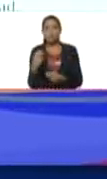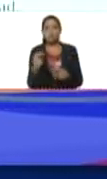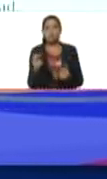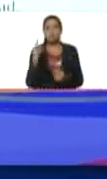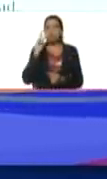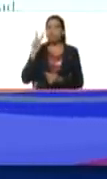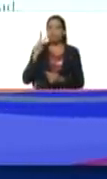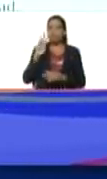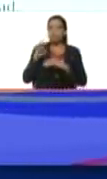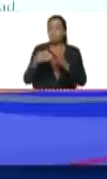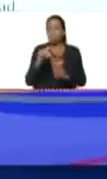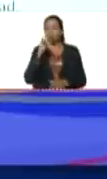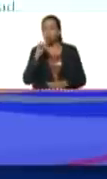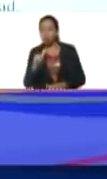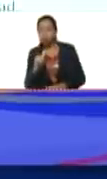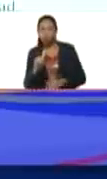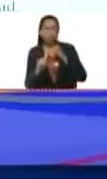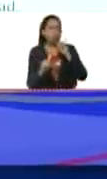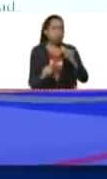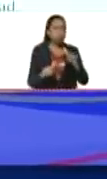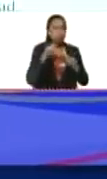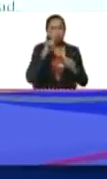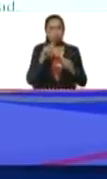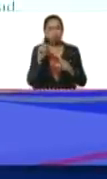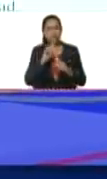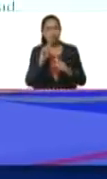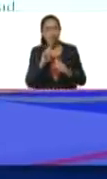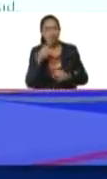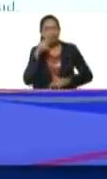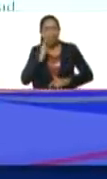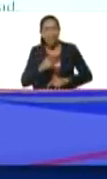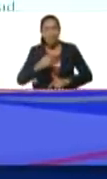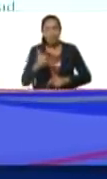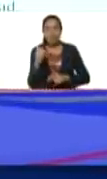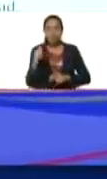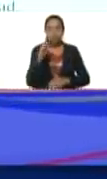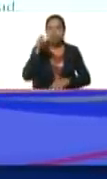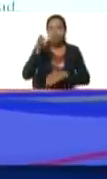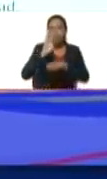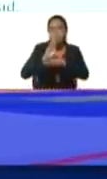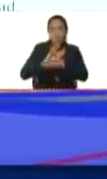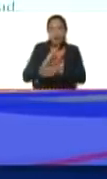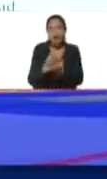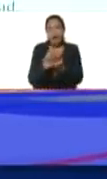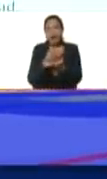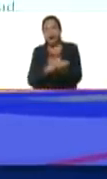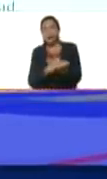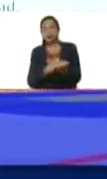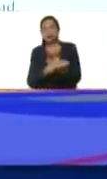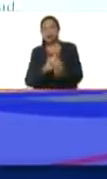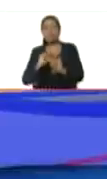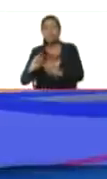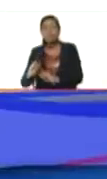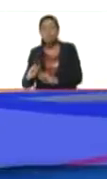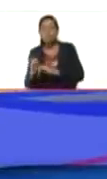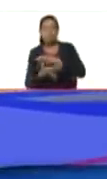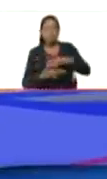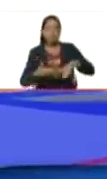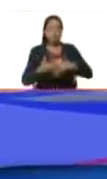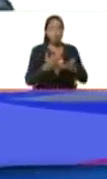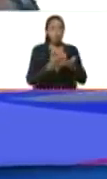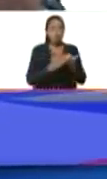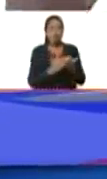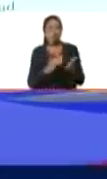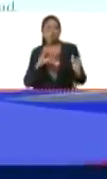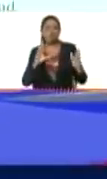actuando cuando se denuncia un delito, que por el contrario es necesario prevenir, atender previamente las causas que generan ese